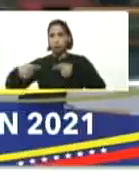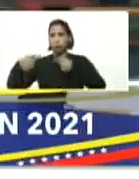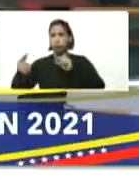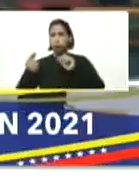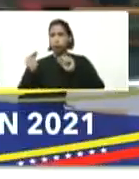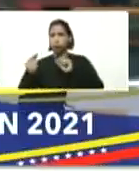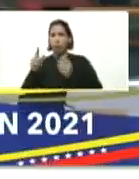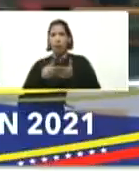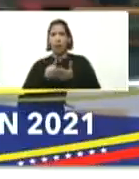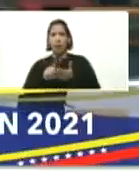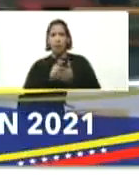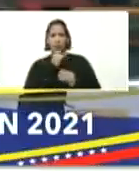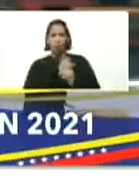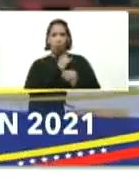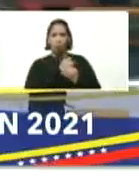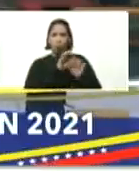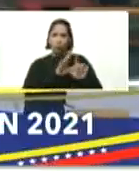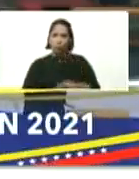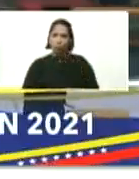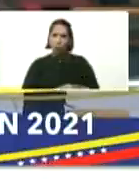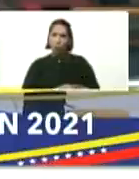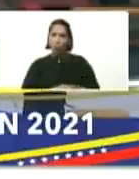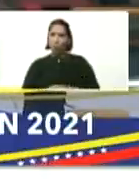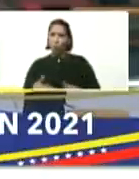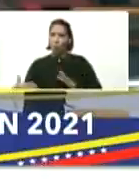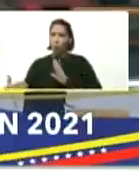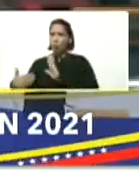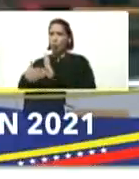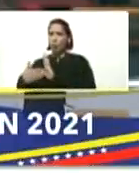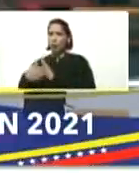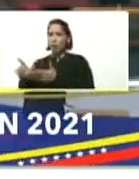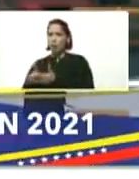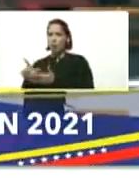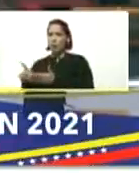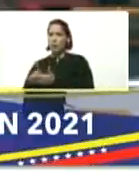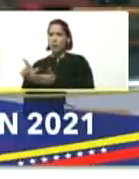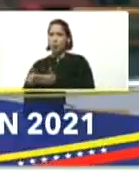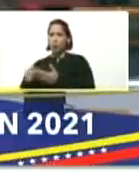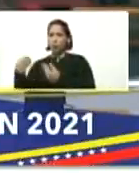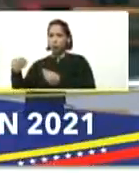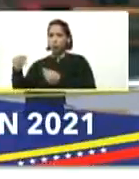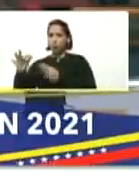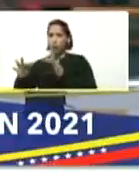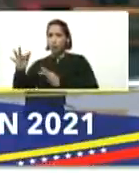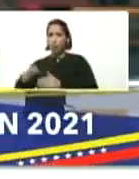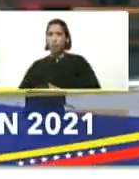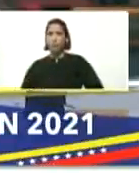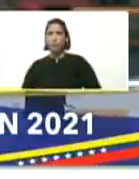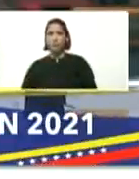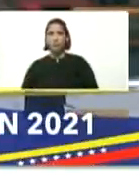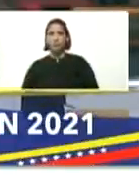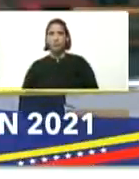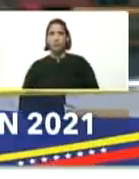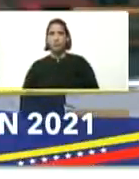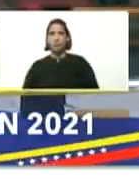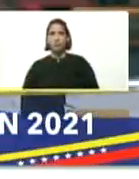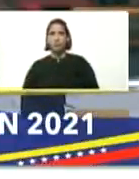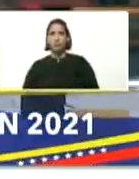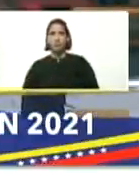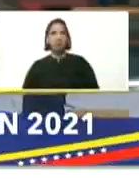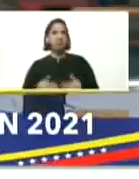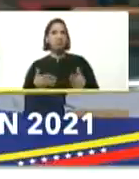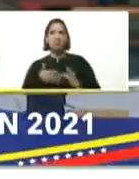el libro digital versus el libro físico. ¿Qué es